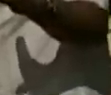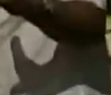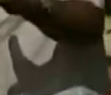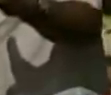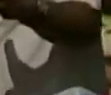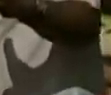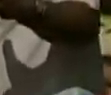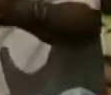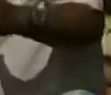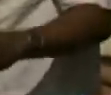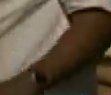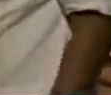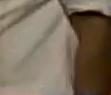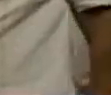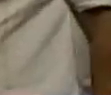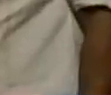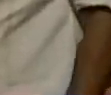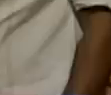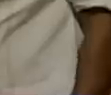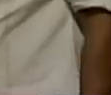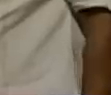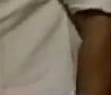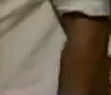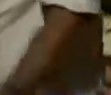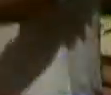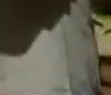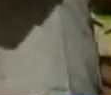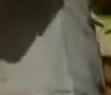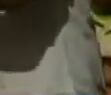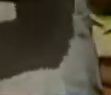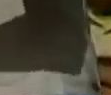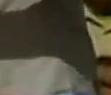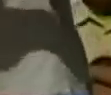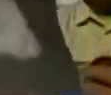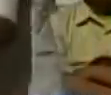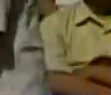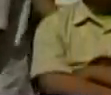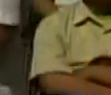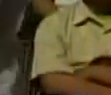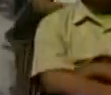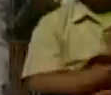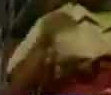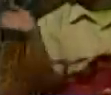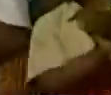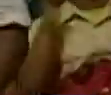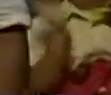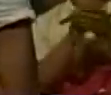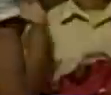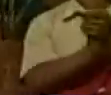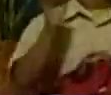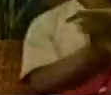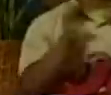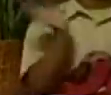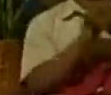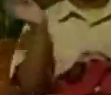no lo vamos a hacer nosotros. Primero, van a matarnos a Nicolás y a todos nosotros para que hagan eso.